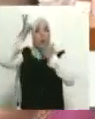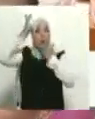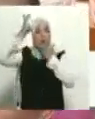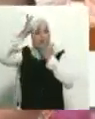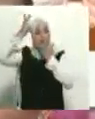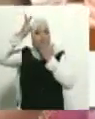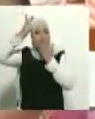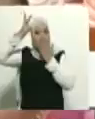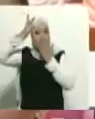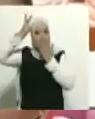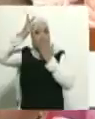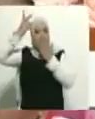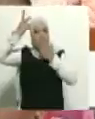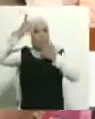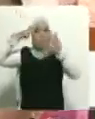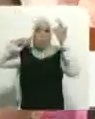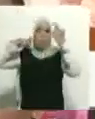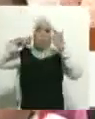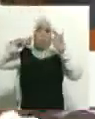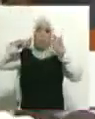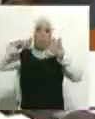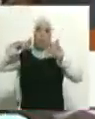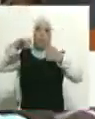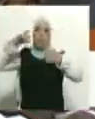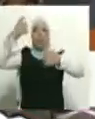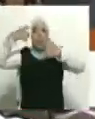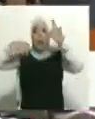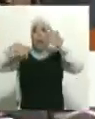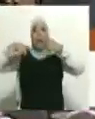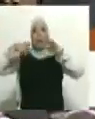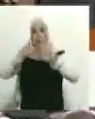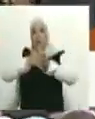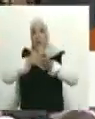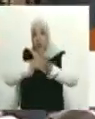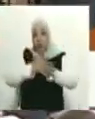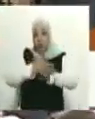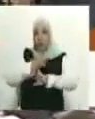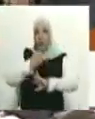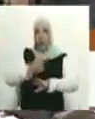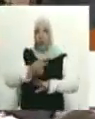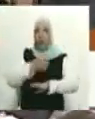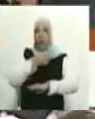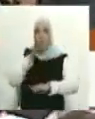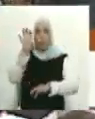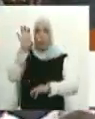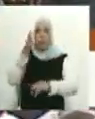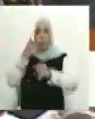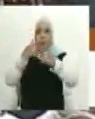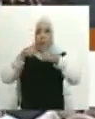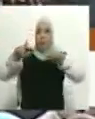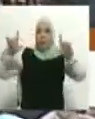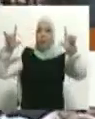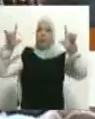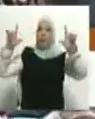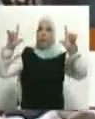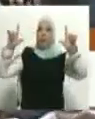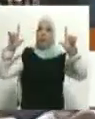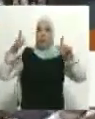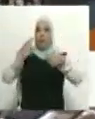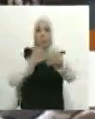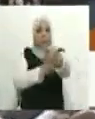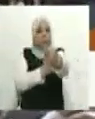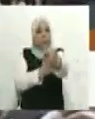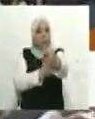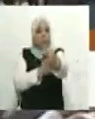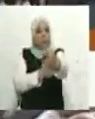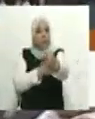muy Chávez, lo que nos dejó, y Chávez nos dejó esta patria, y nos las dejó libres. Hermanos y